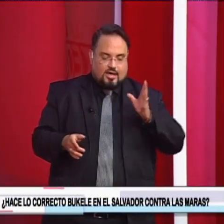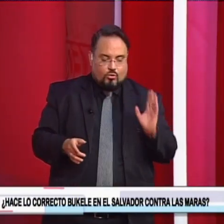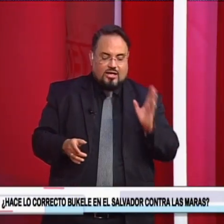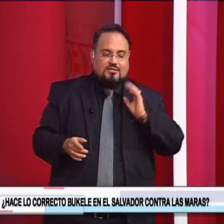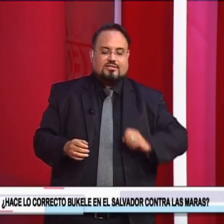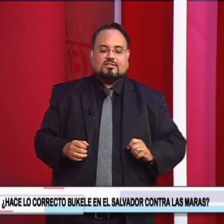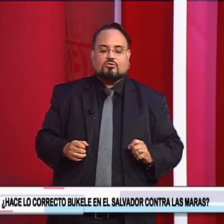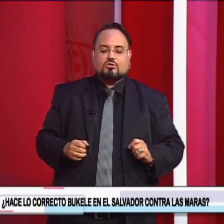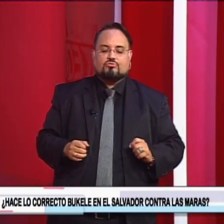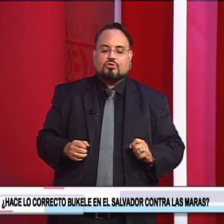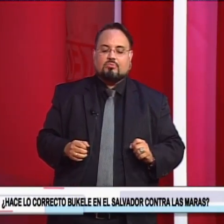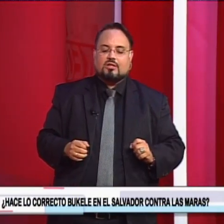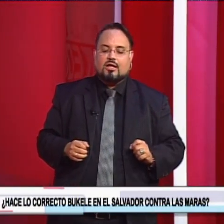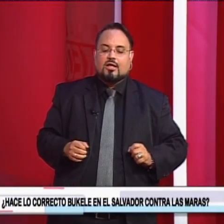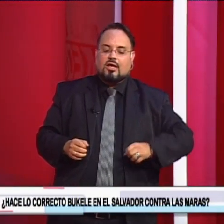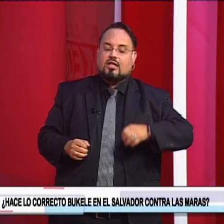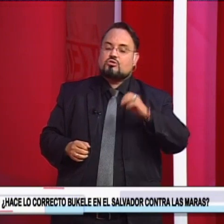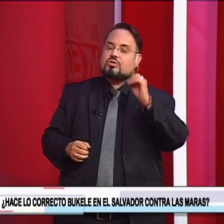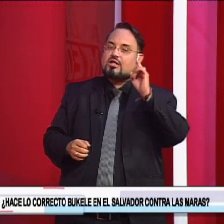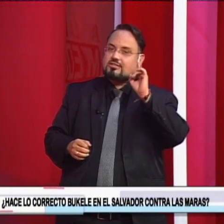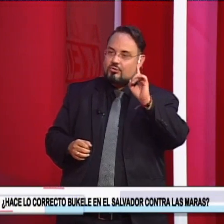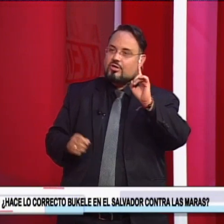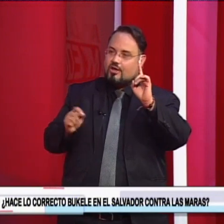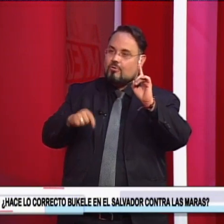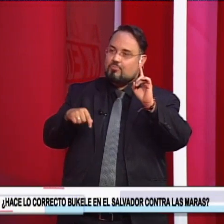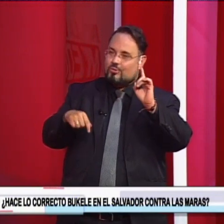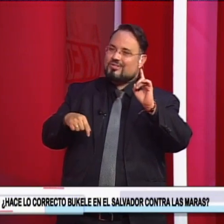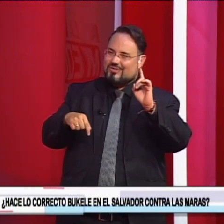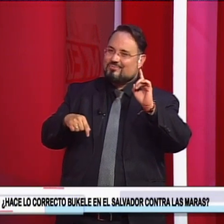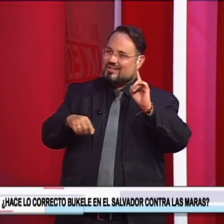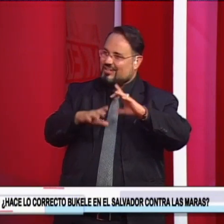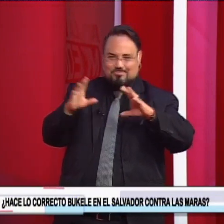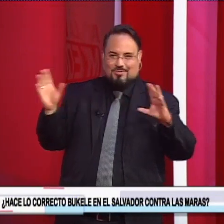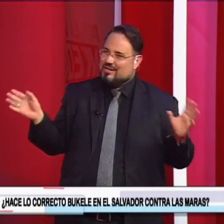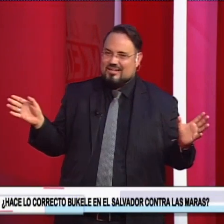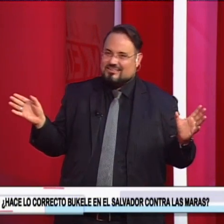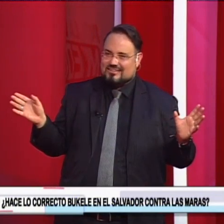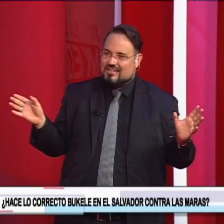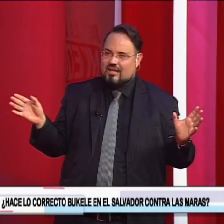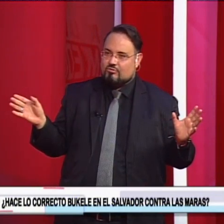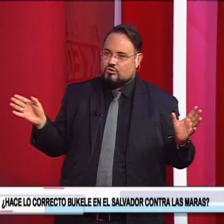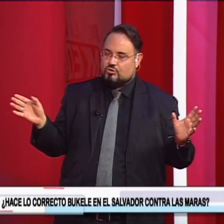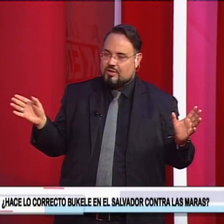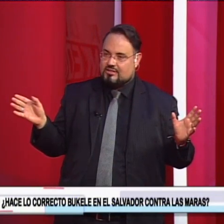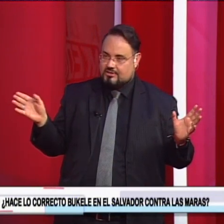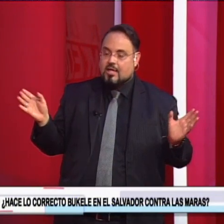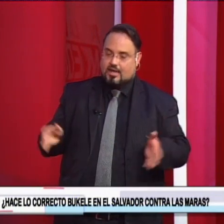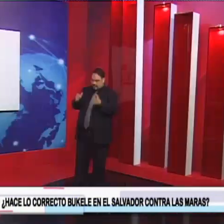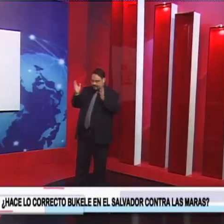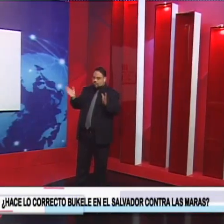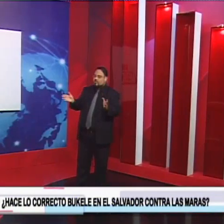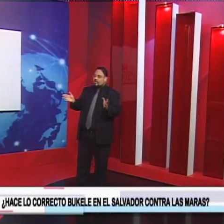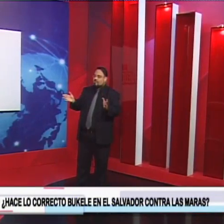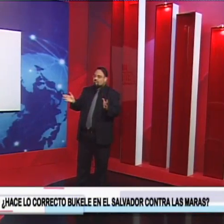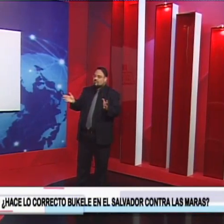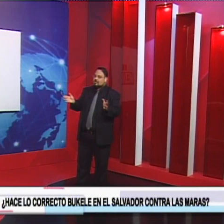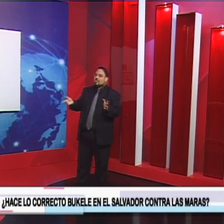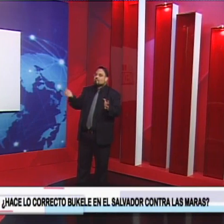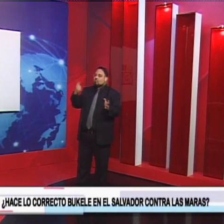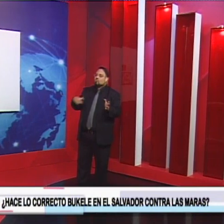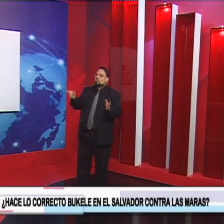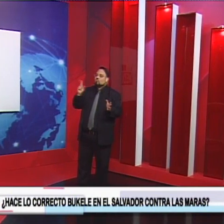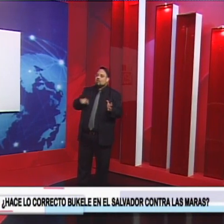andy y cuál es esa situación fundamental el hecho de que la seguridad hoy por hoy se convierte en la primera necesidad de nuestros países y la seguridad